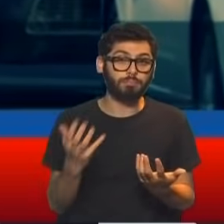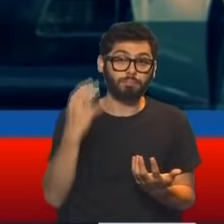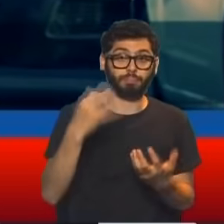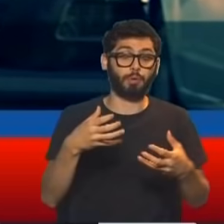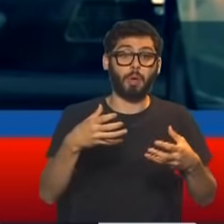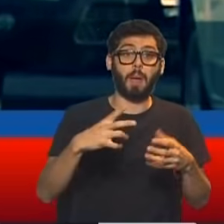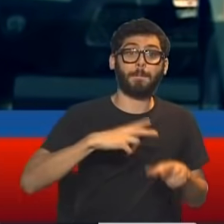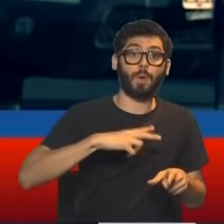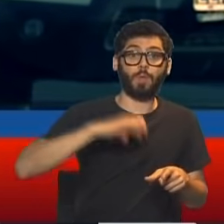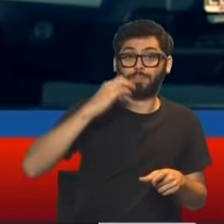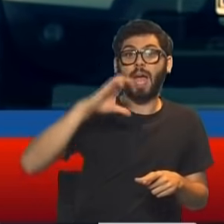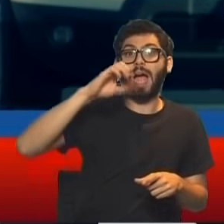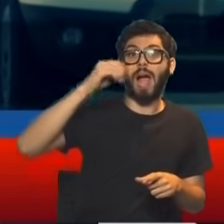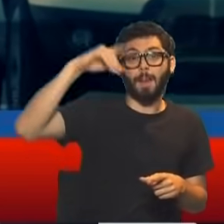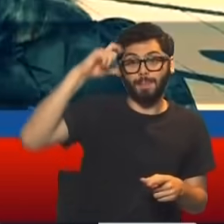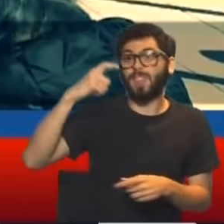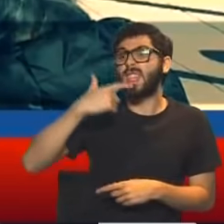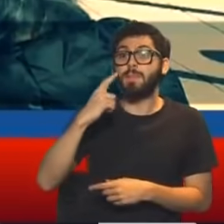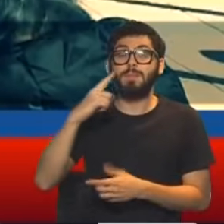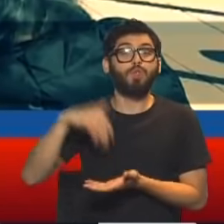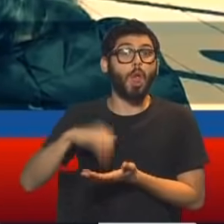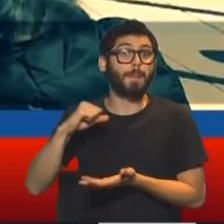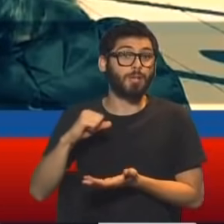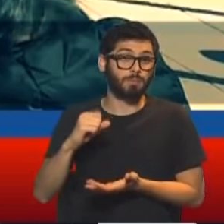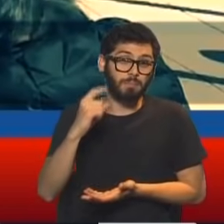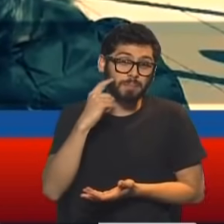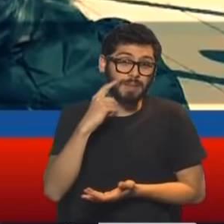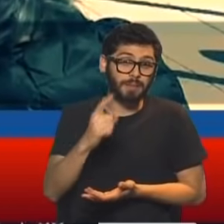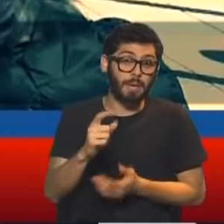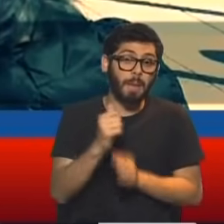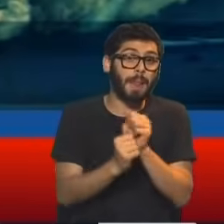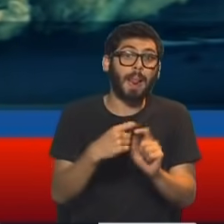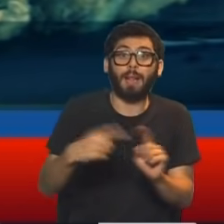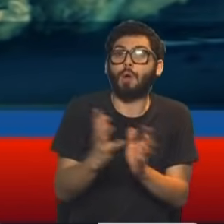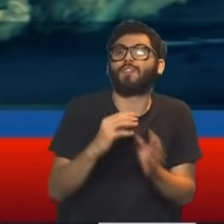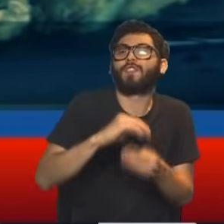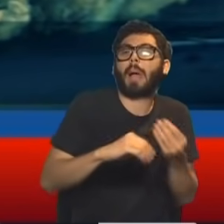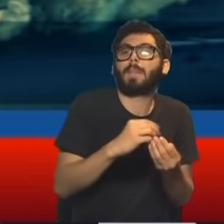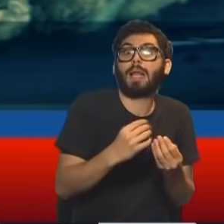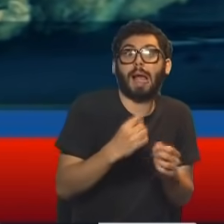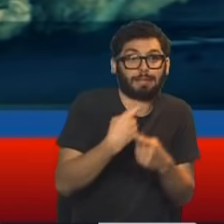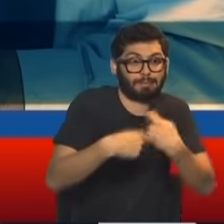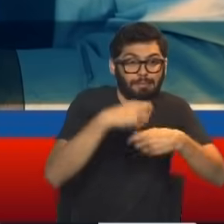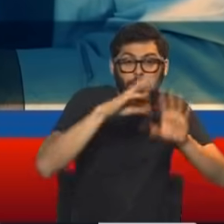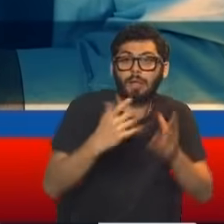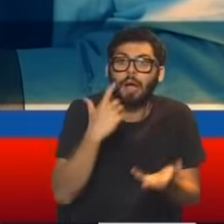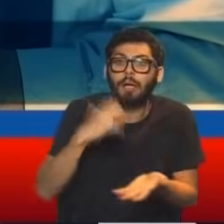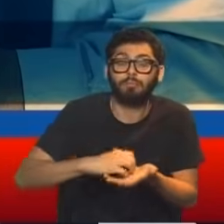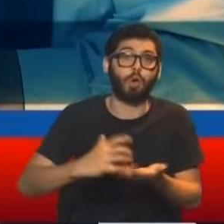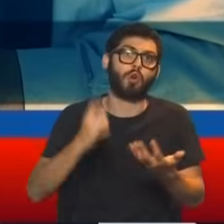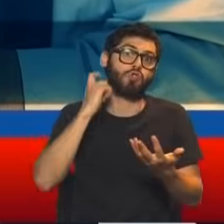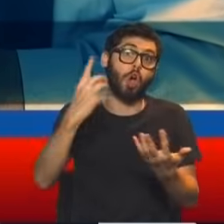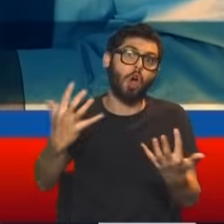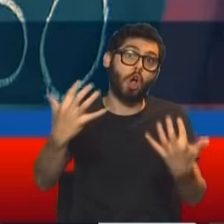por la CAME, más de 17.000 millones de pesos. Imagínate lo que es eso para tantas pymes que son de familia y que estaban esperando que llegara esto, que